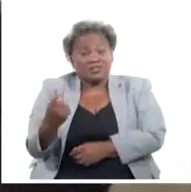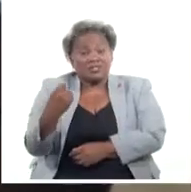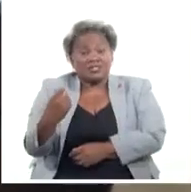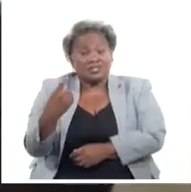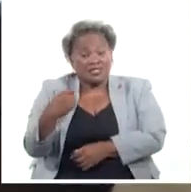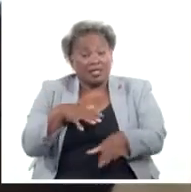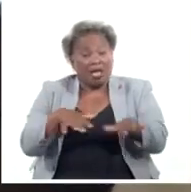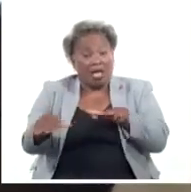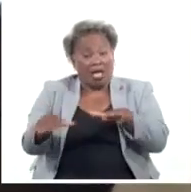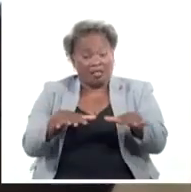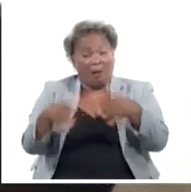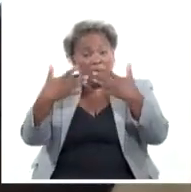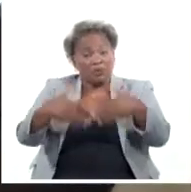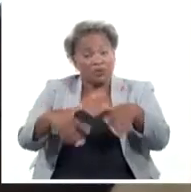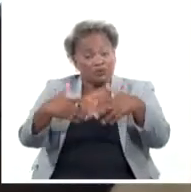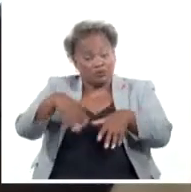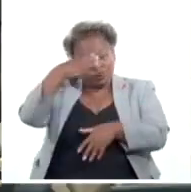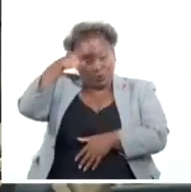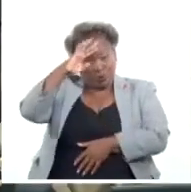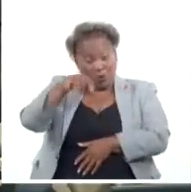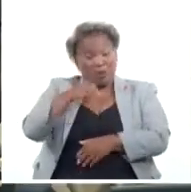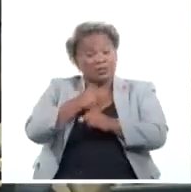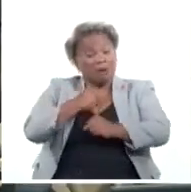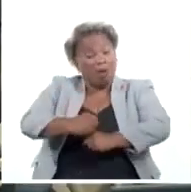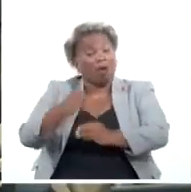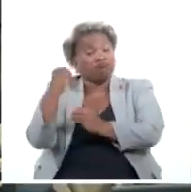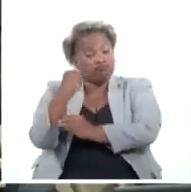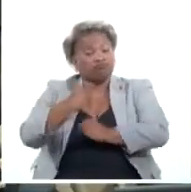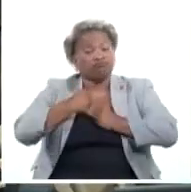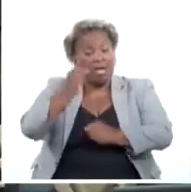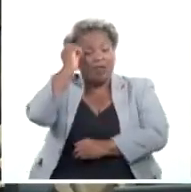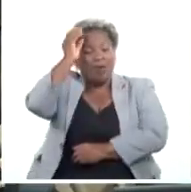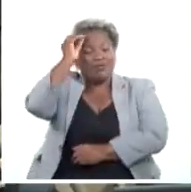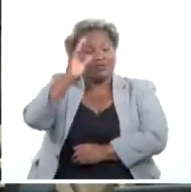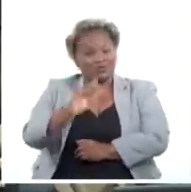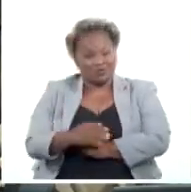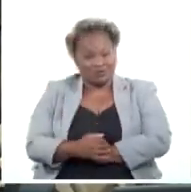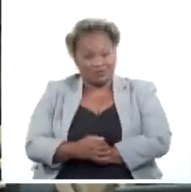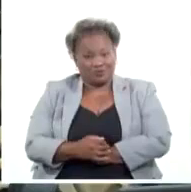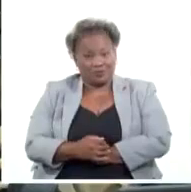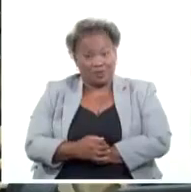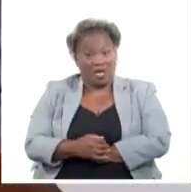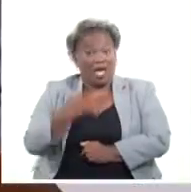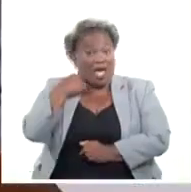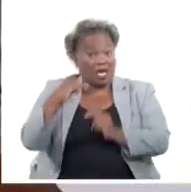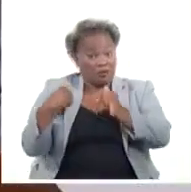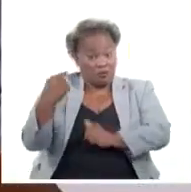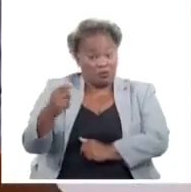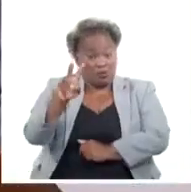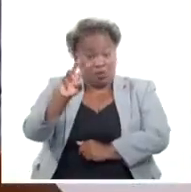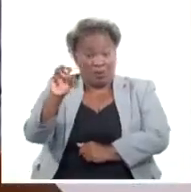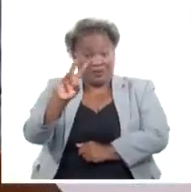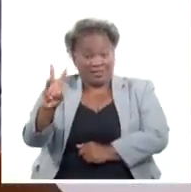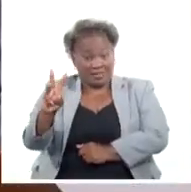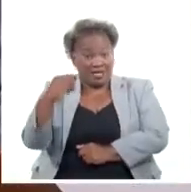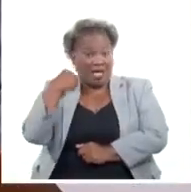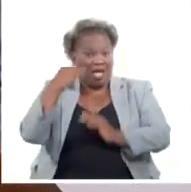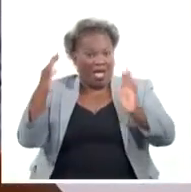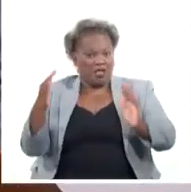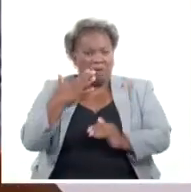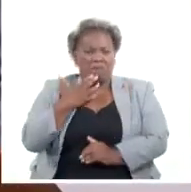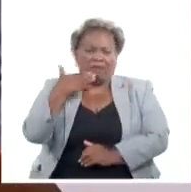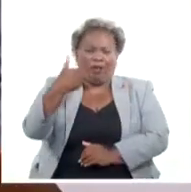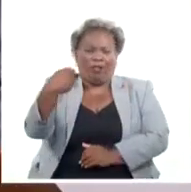capacidades productivas del país con trabajo duro e innovación. El 2023 debe ser un año mejor.